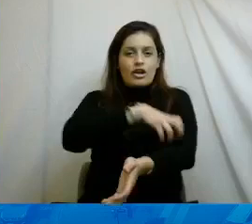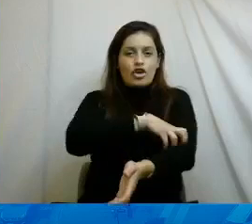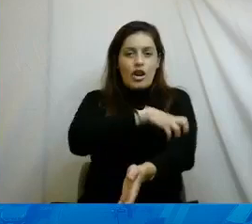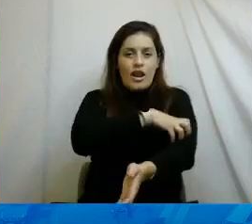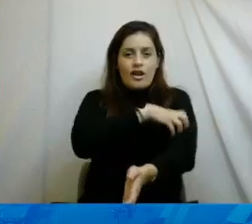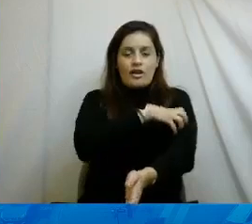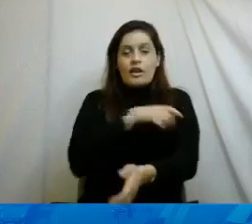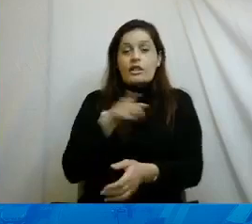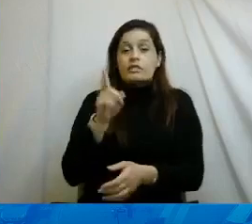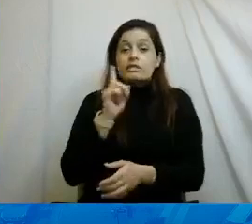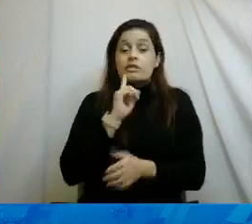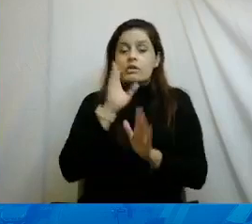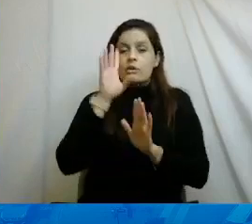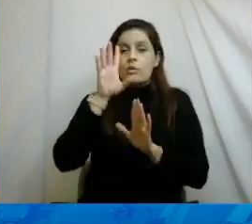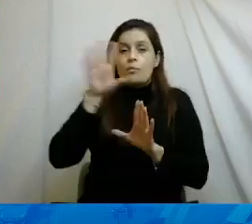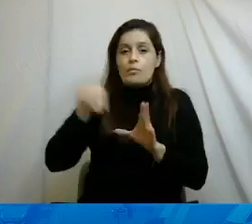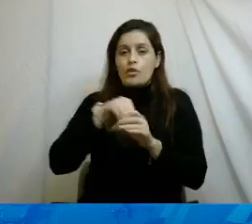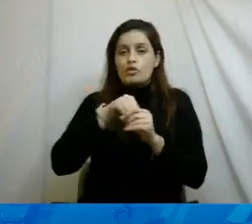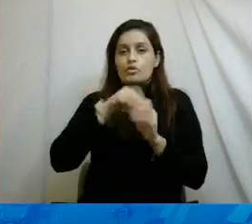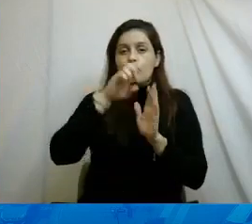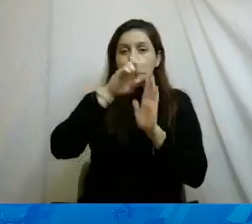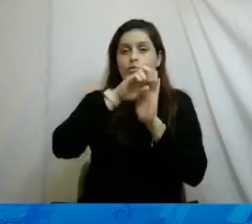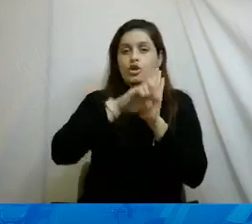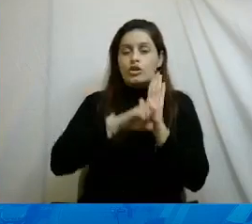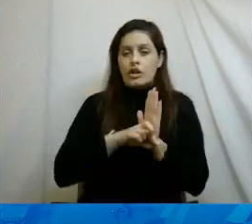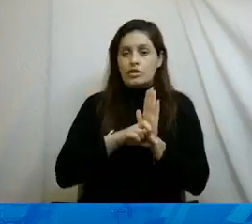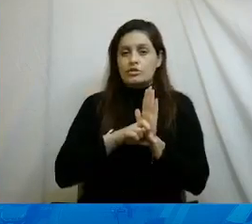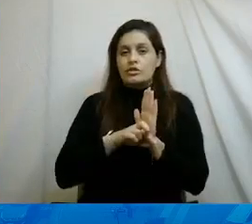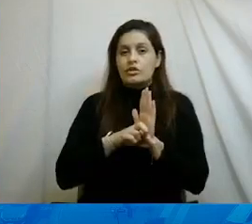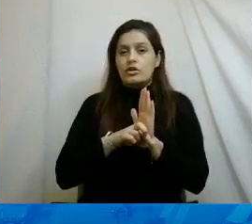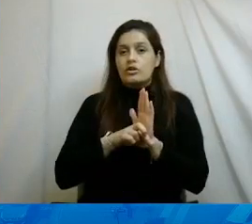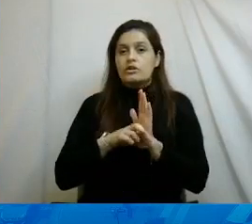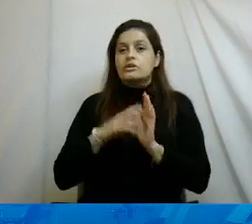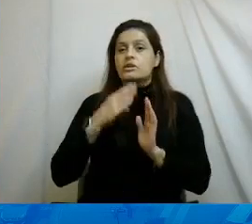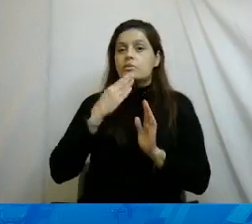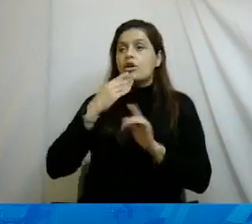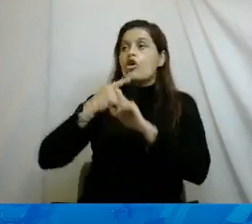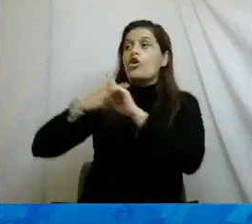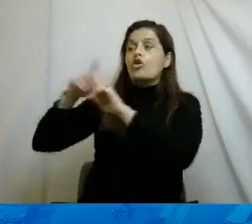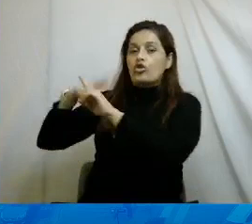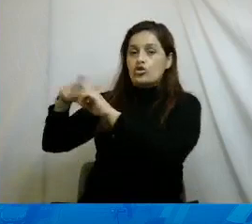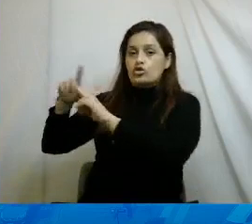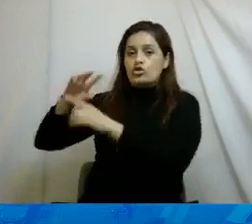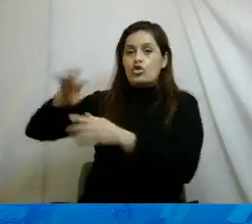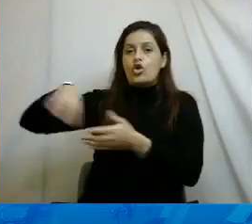que también construía puntos limpios en otras comunas. Entonces,